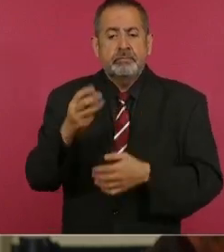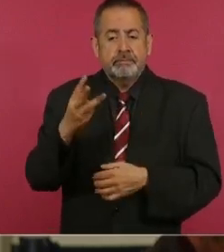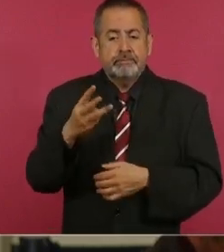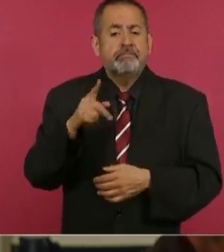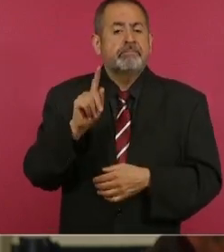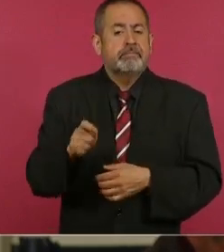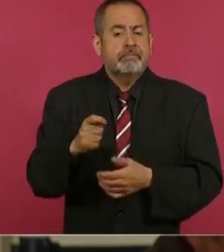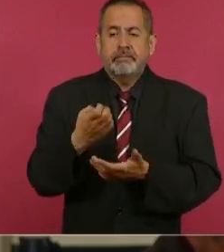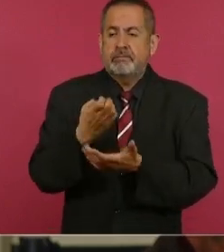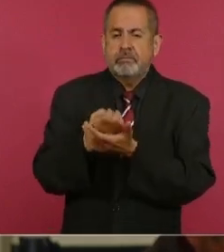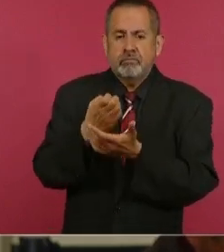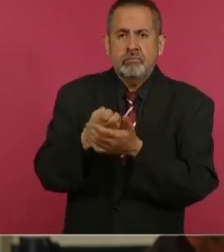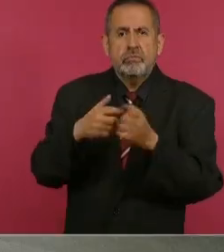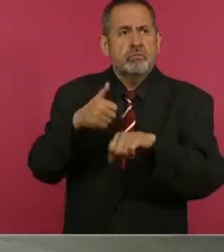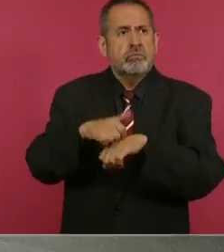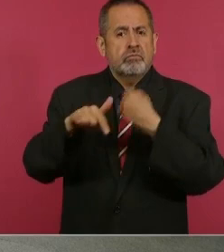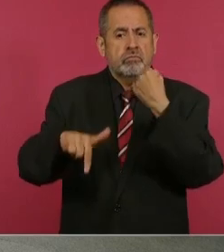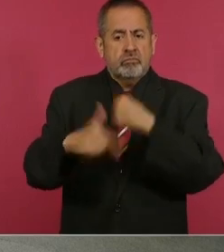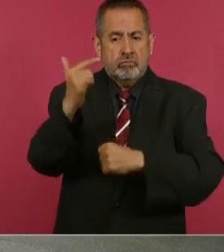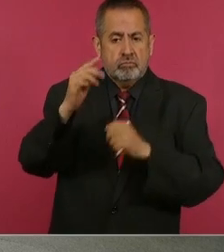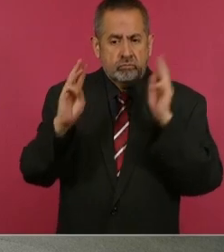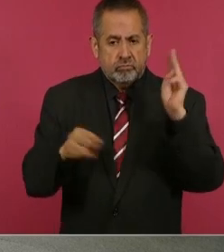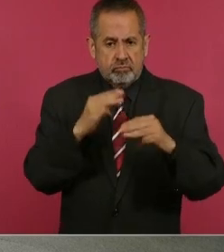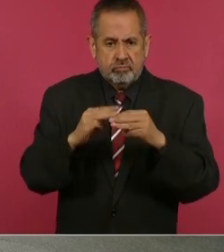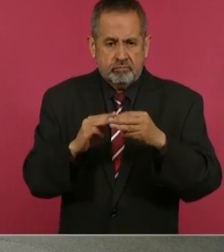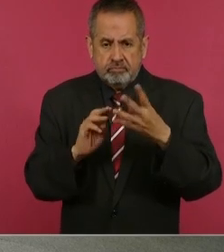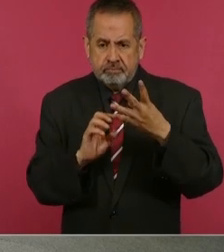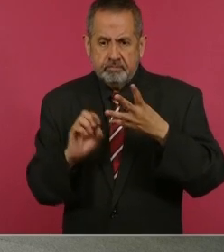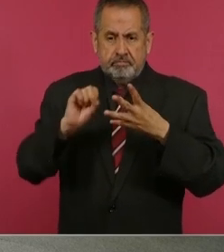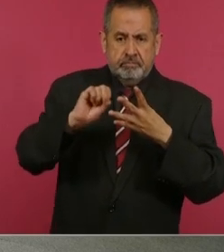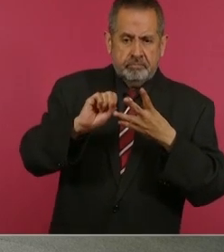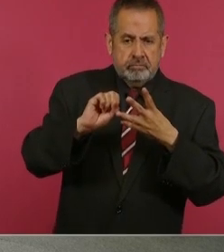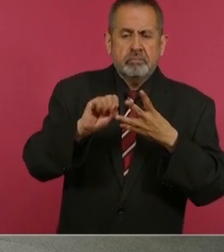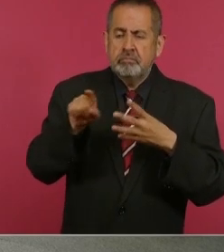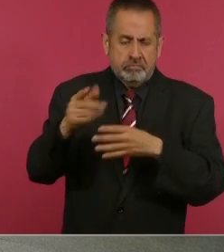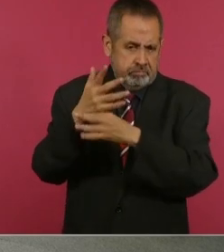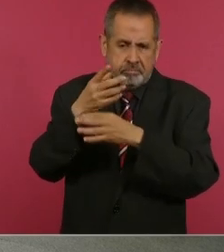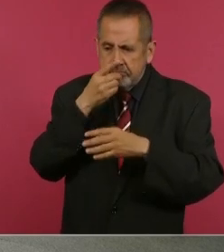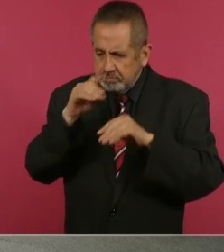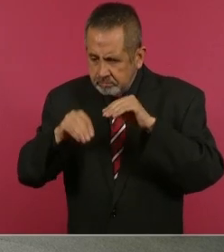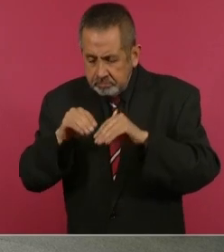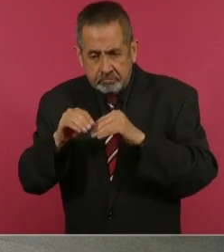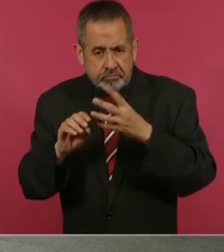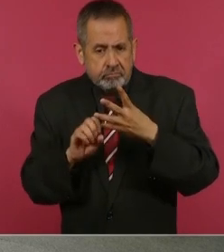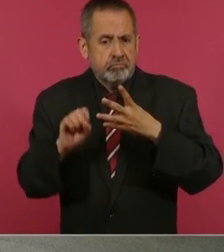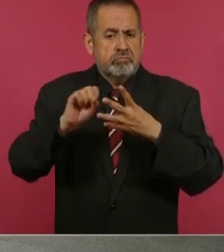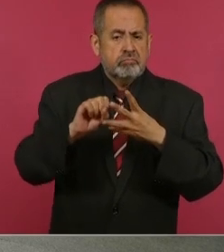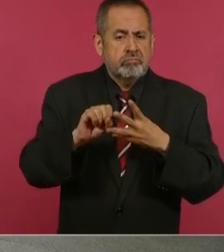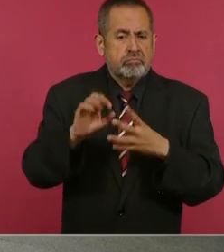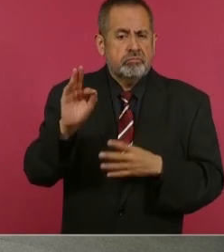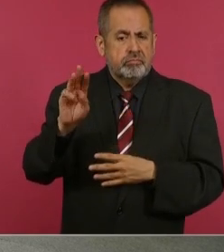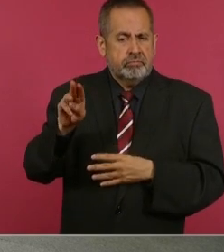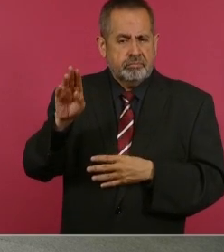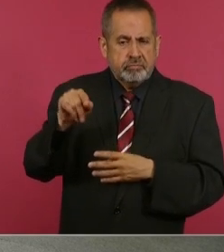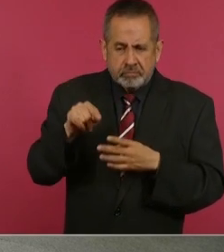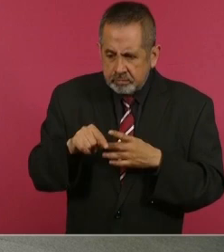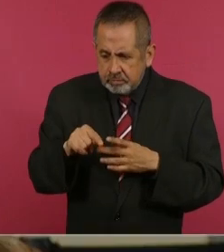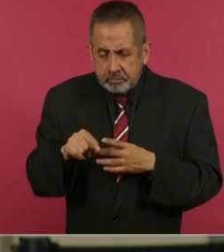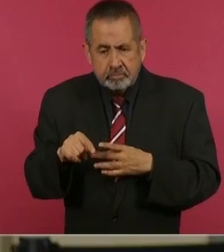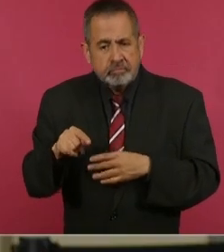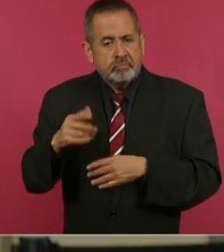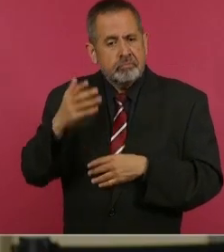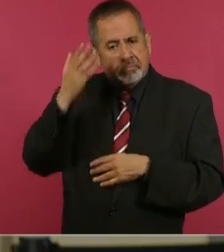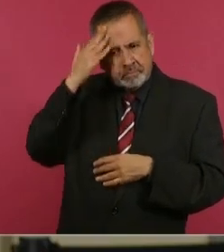a ser la economía número 12 del mundo. Vamos a rebasar, de acuerdo con estas previsiones que hace el FMI, a la economía